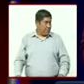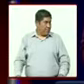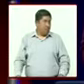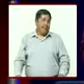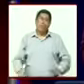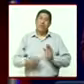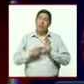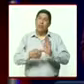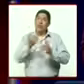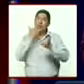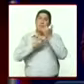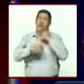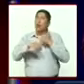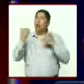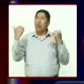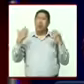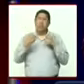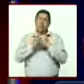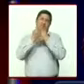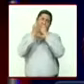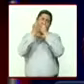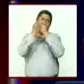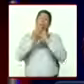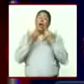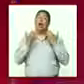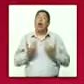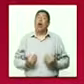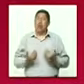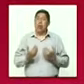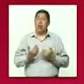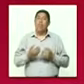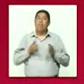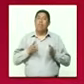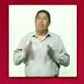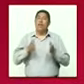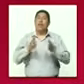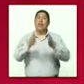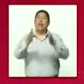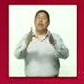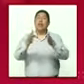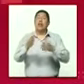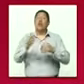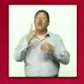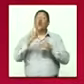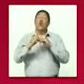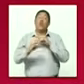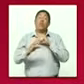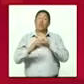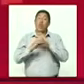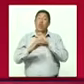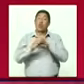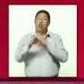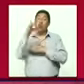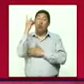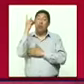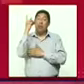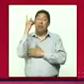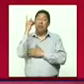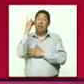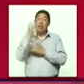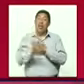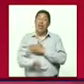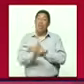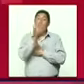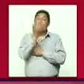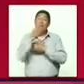Vamos a mostrarles las imágenes de otro accidente que se ha registrado en esta oportunidad en carretera. Se trata de una cisterna boliviana que ha volcado en horas de la